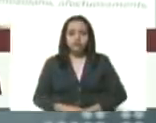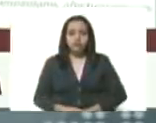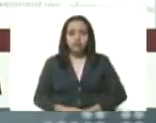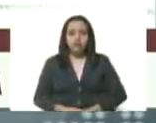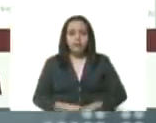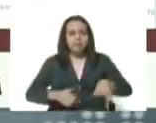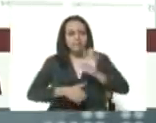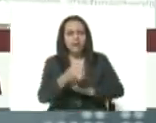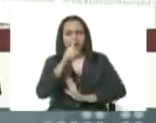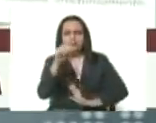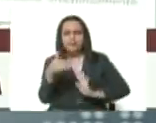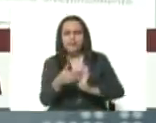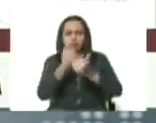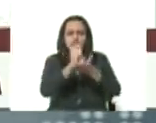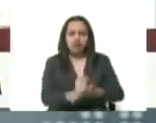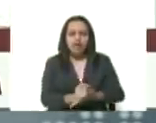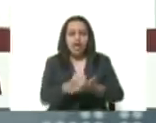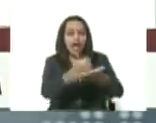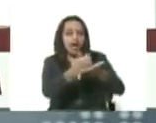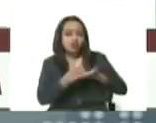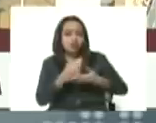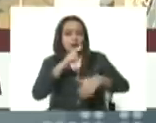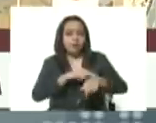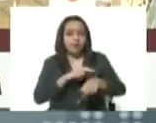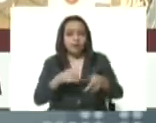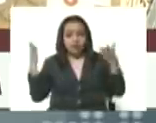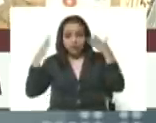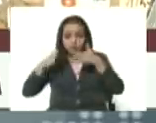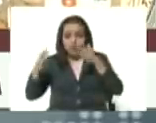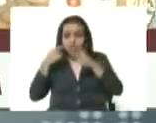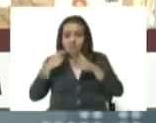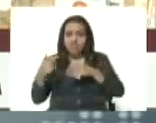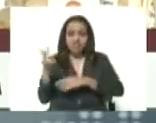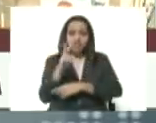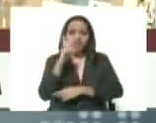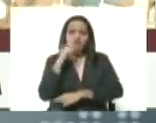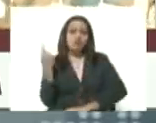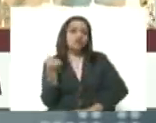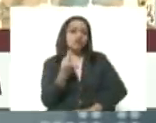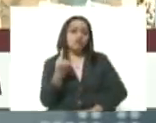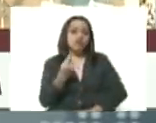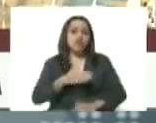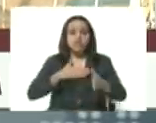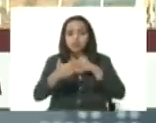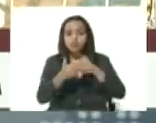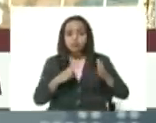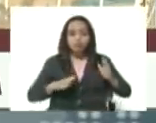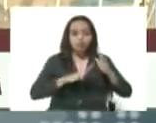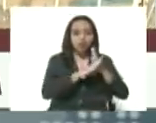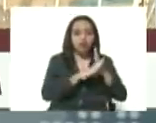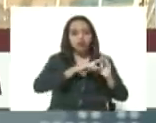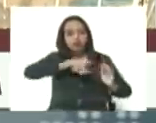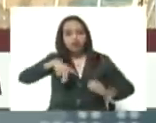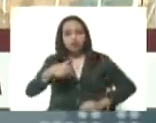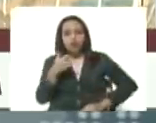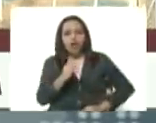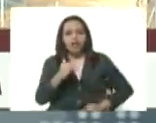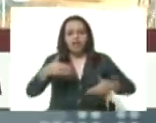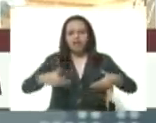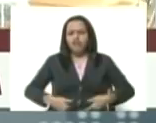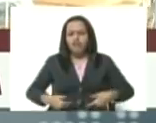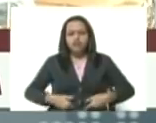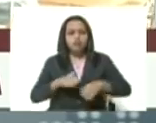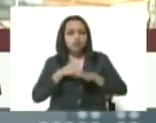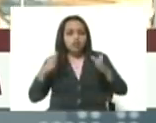han llegado al país, que lo que nos indica es que Venezuela no está sola y que, a pesar del bloqueo, pues estamos haciendo esfuerzos